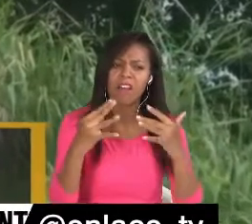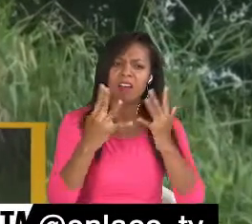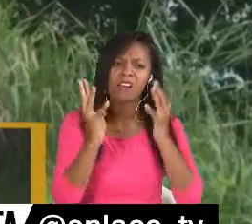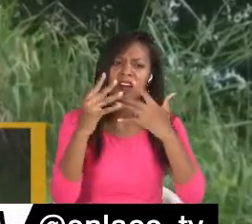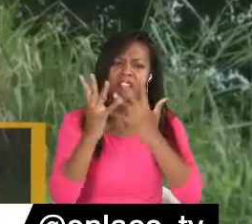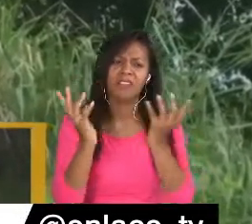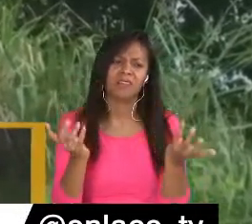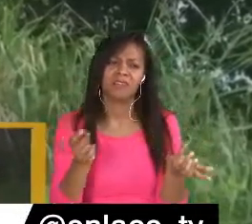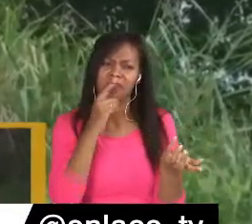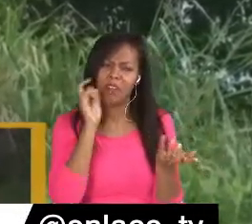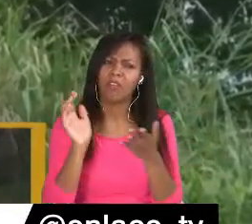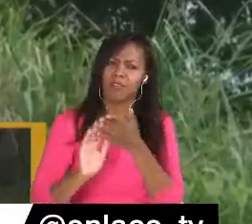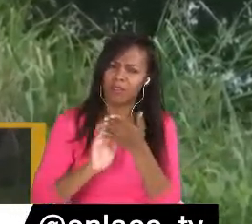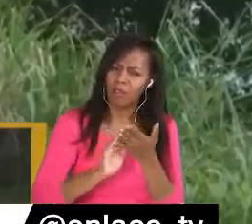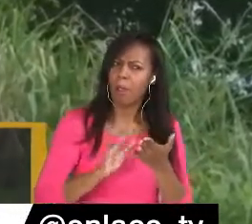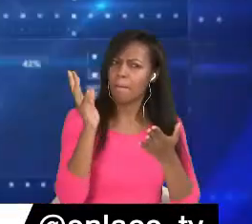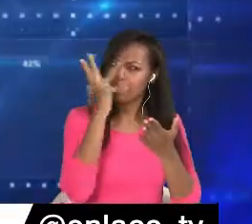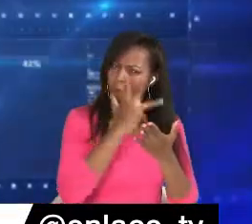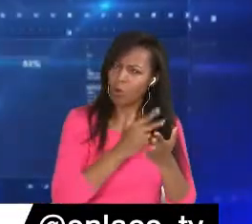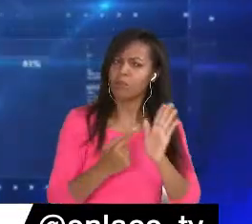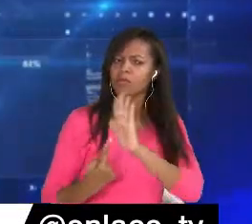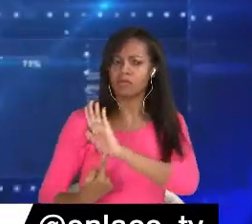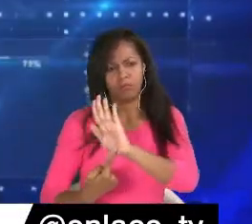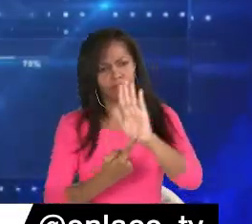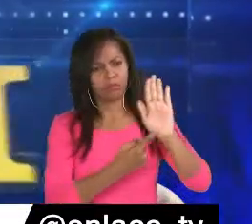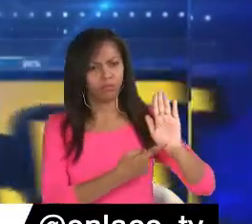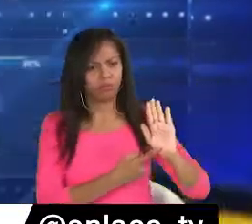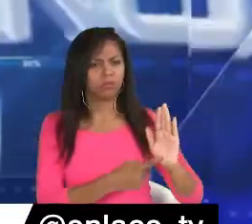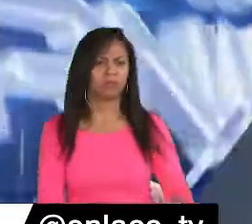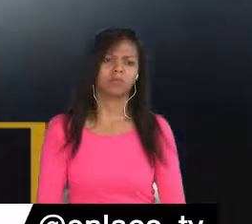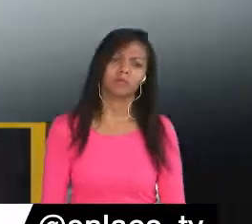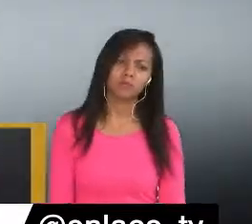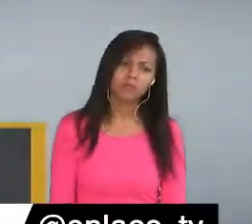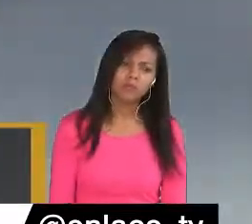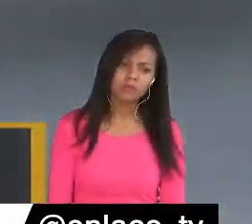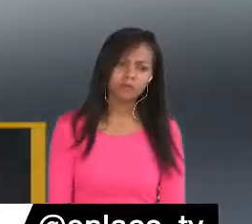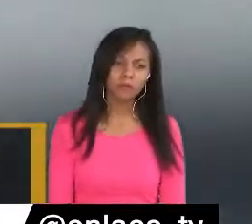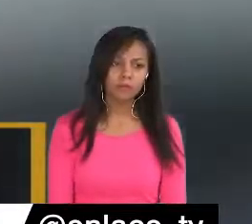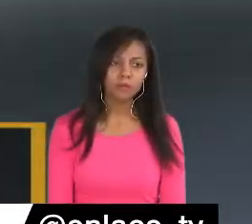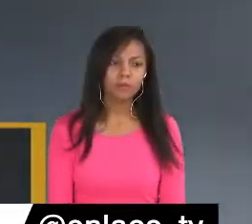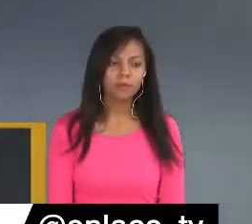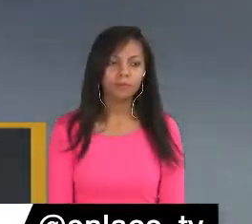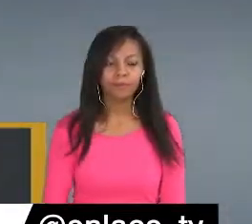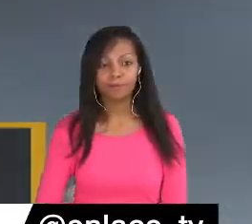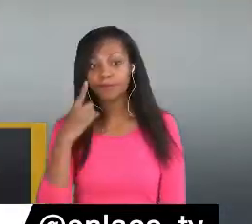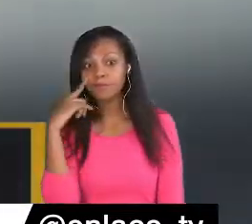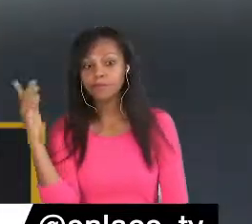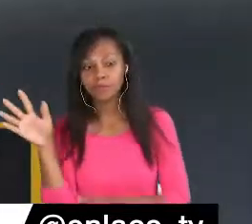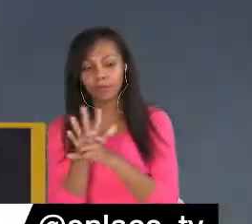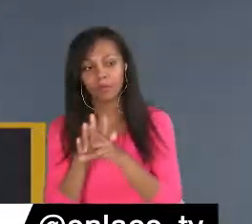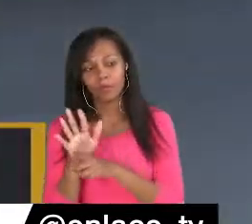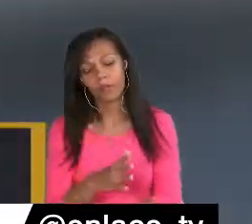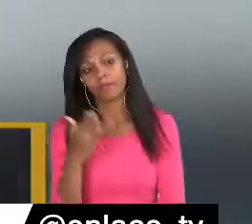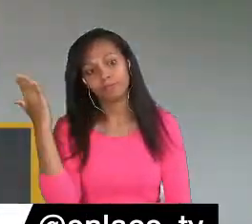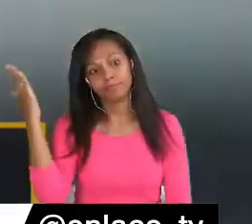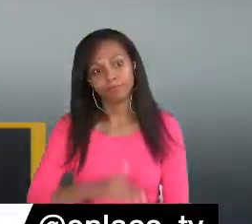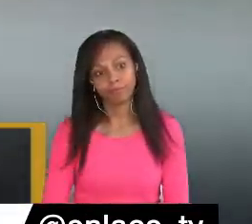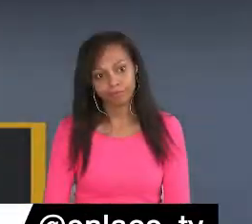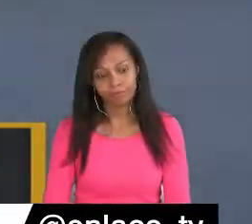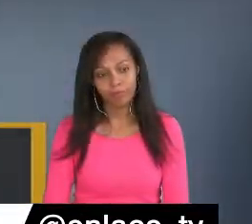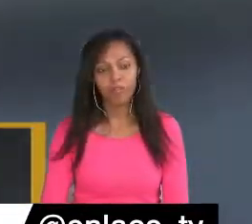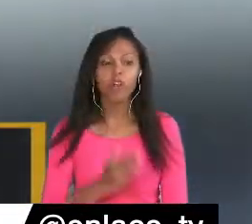figuras que son ícono en la zona. En este otro video vemos cómo ese menor de edad